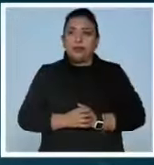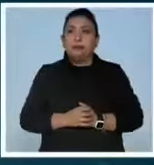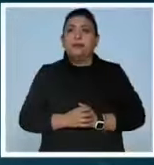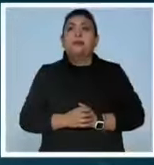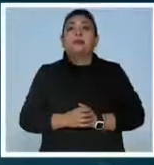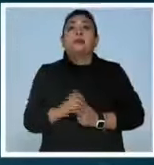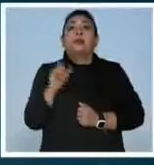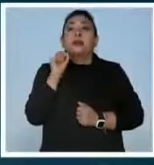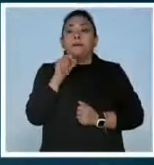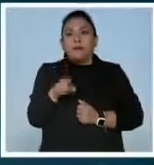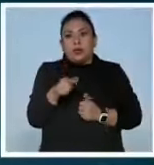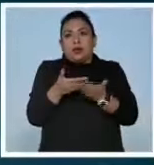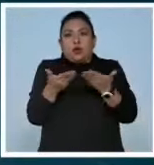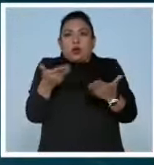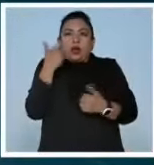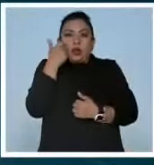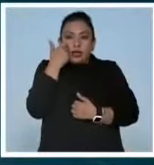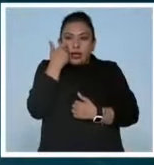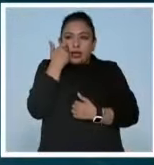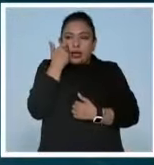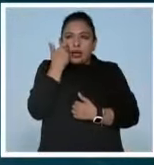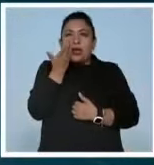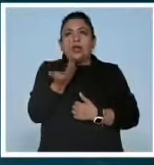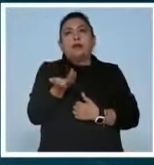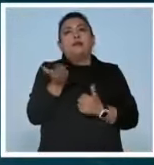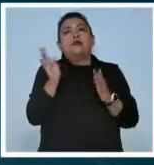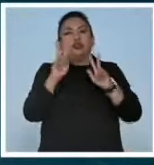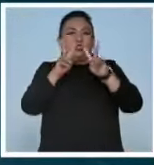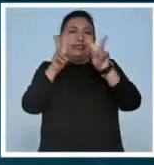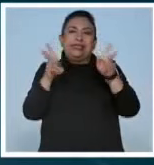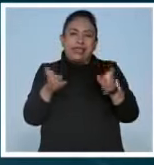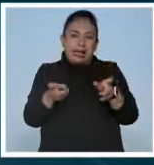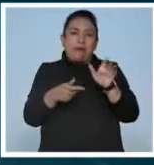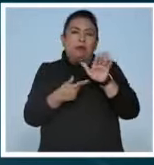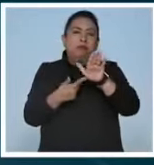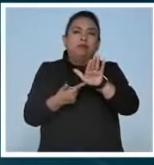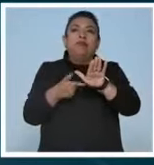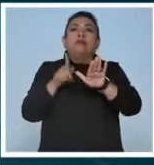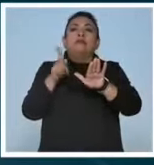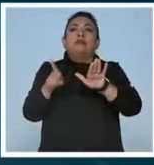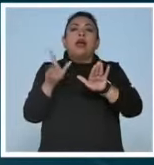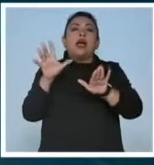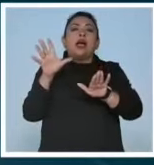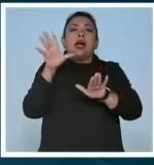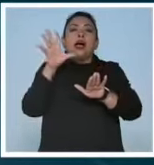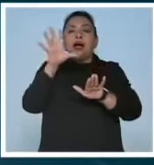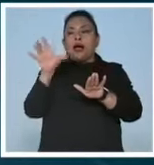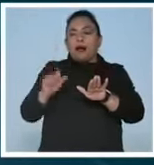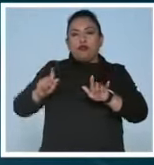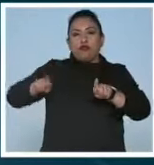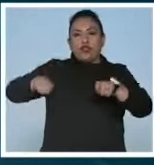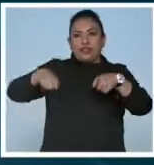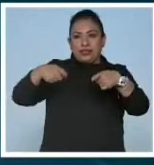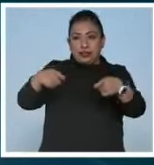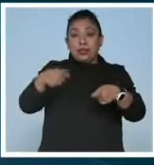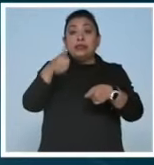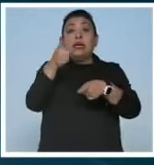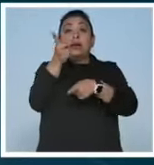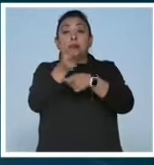Pero también este año quisimos poner un tema sobre la mesa, la afrodescendencia.